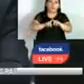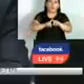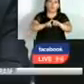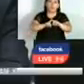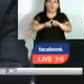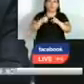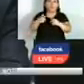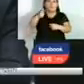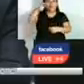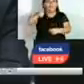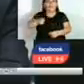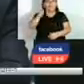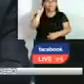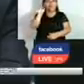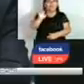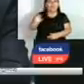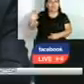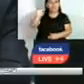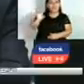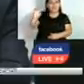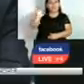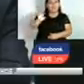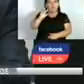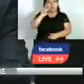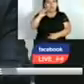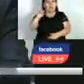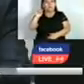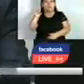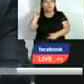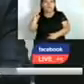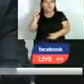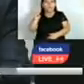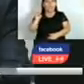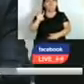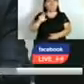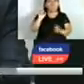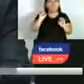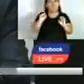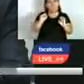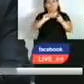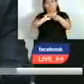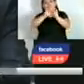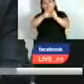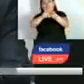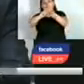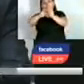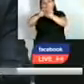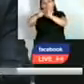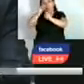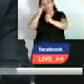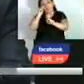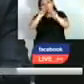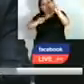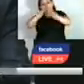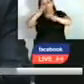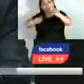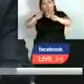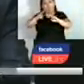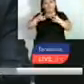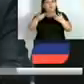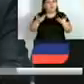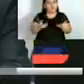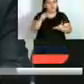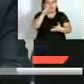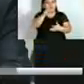muestran del año 2021 un leve cambio en la tendencia y ya es